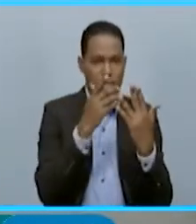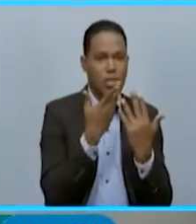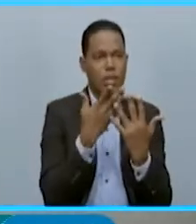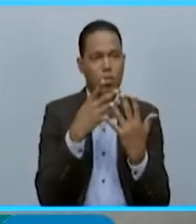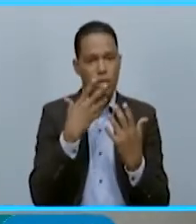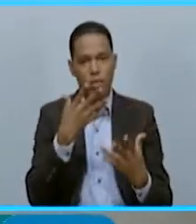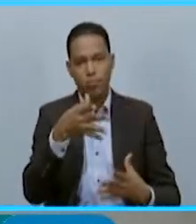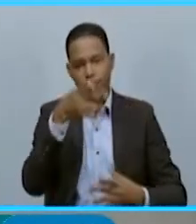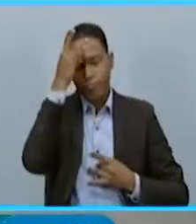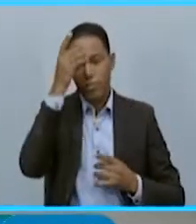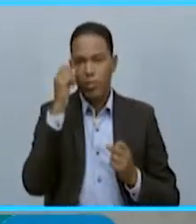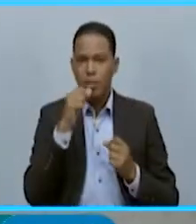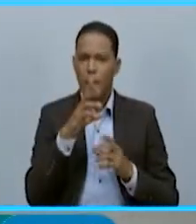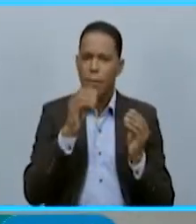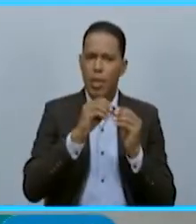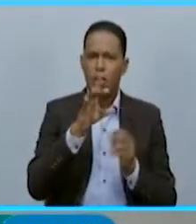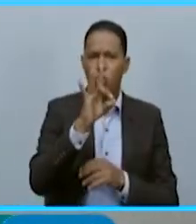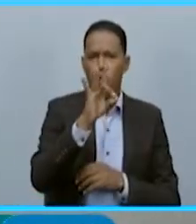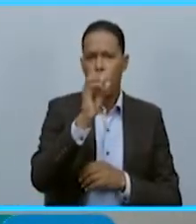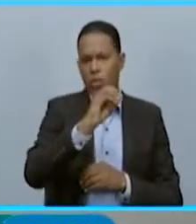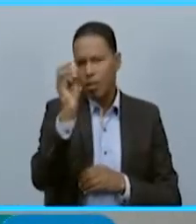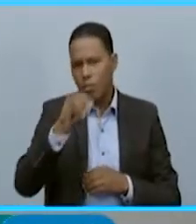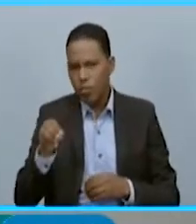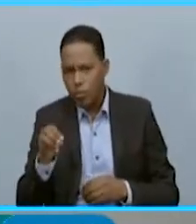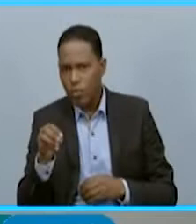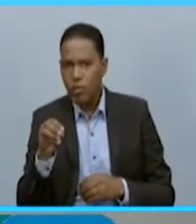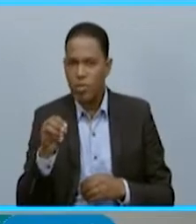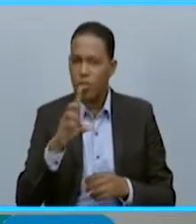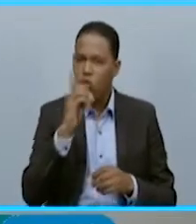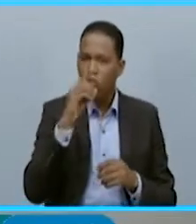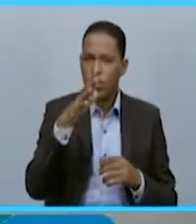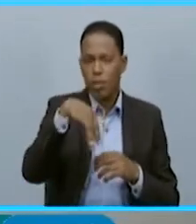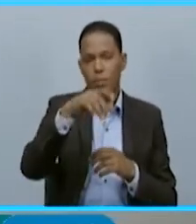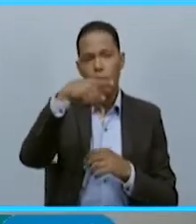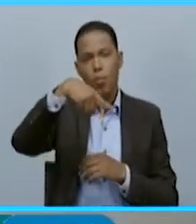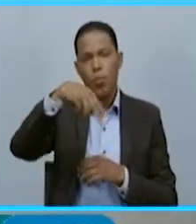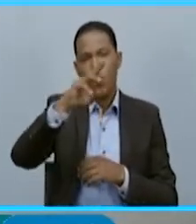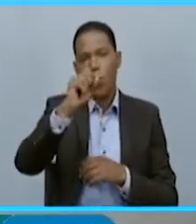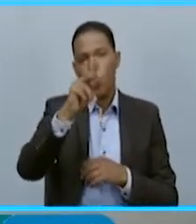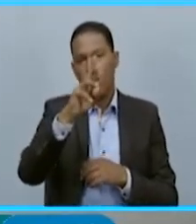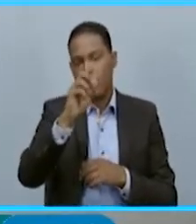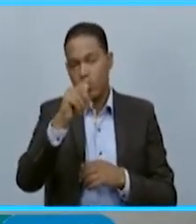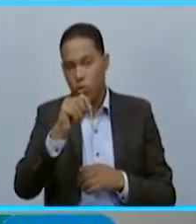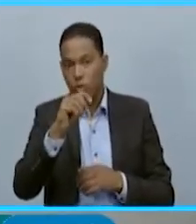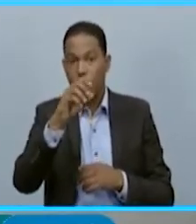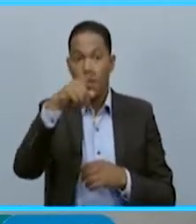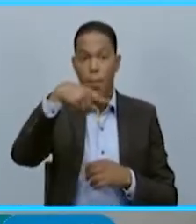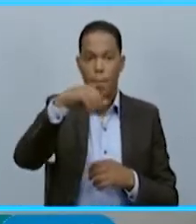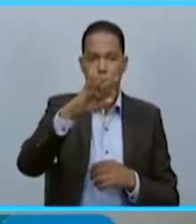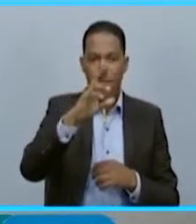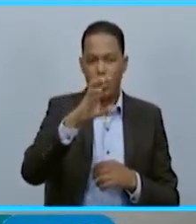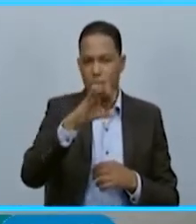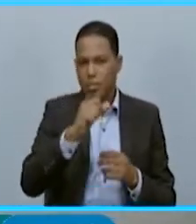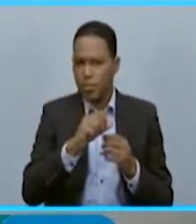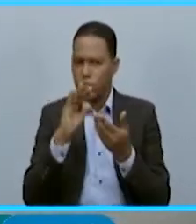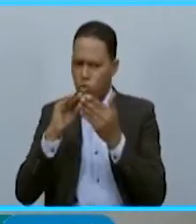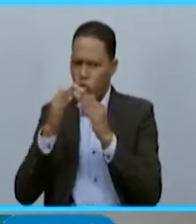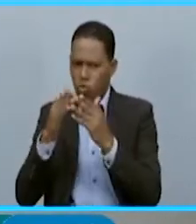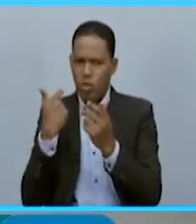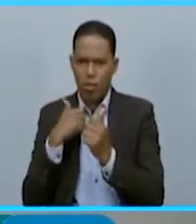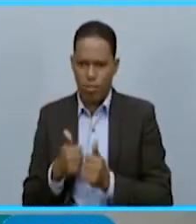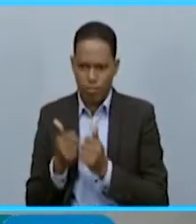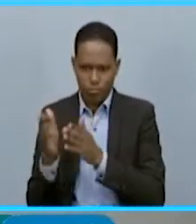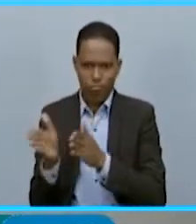más más del 80% de los casos son presentados donde en Puerto Príncipe que esta ciudad donde ya fue cerca ahí mismo en Puerto Príncipe